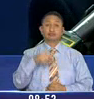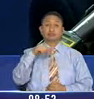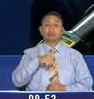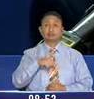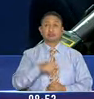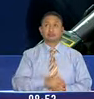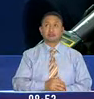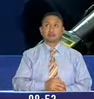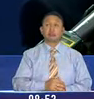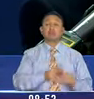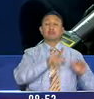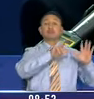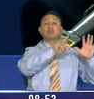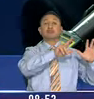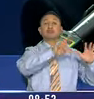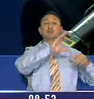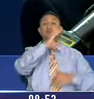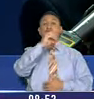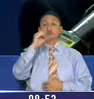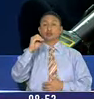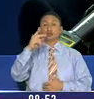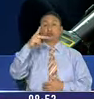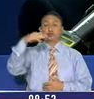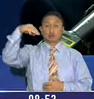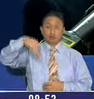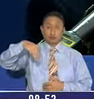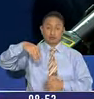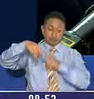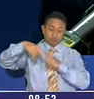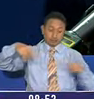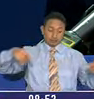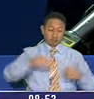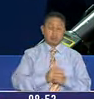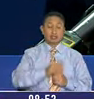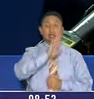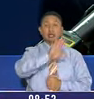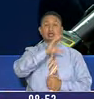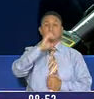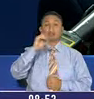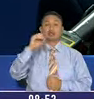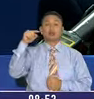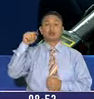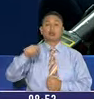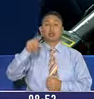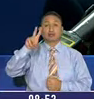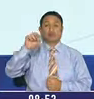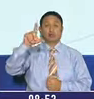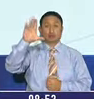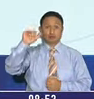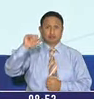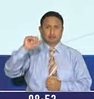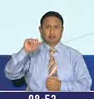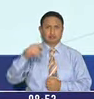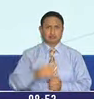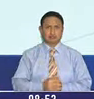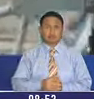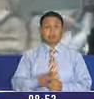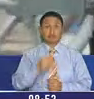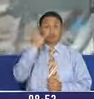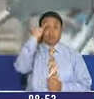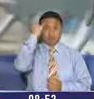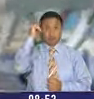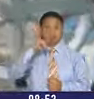autopista de casi 800 kilómetros de longitud a 500.000 voltios, esto es extra alta tensión. Con esta iniciativa